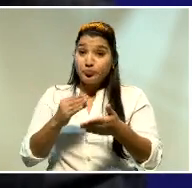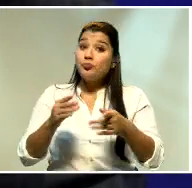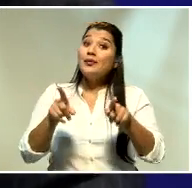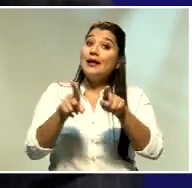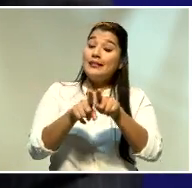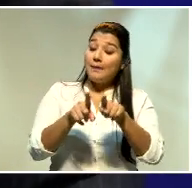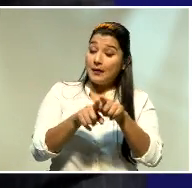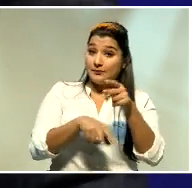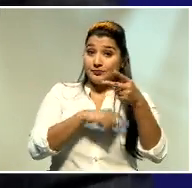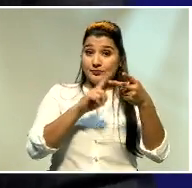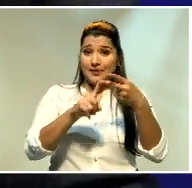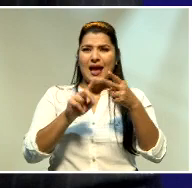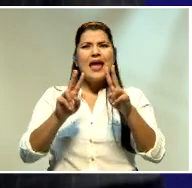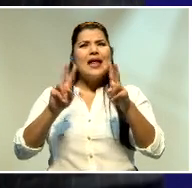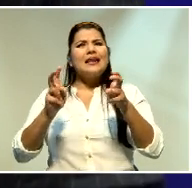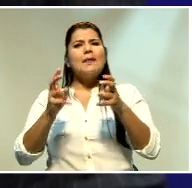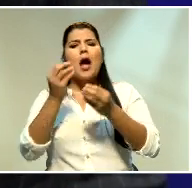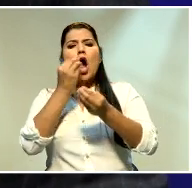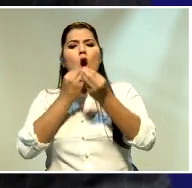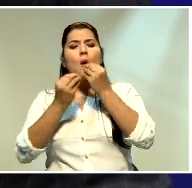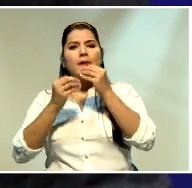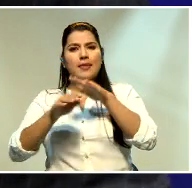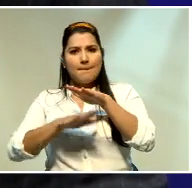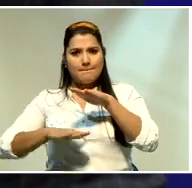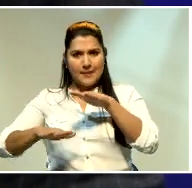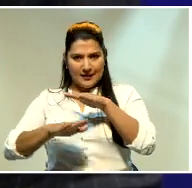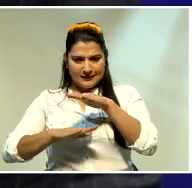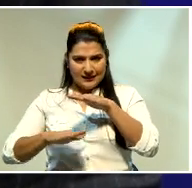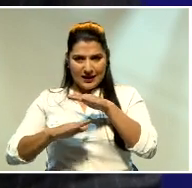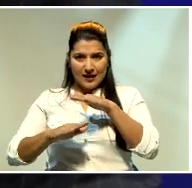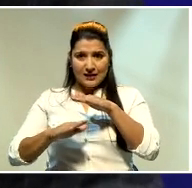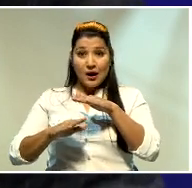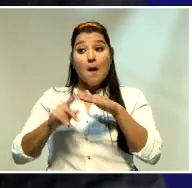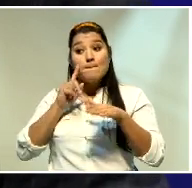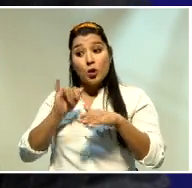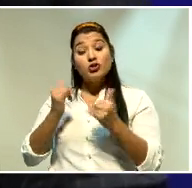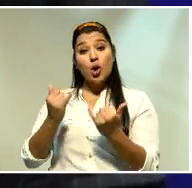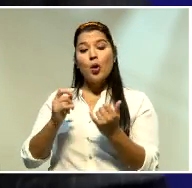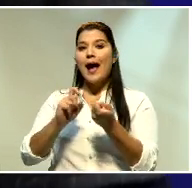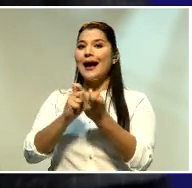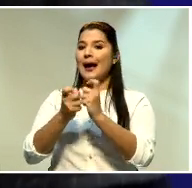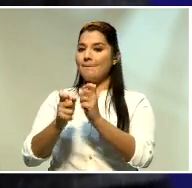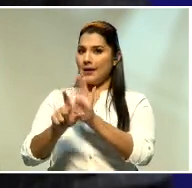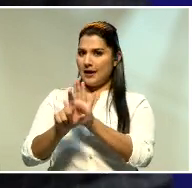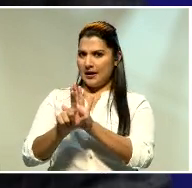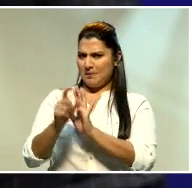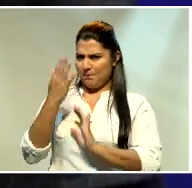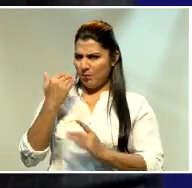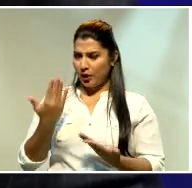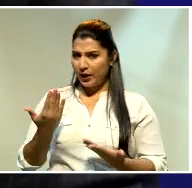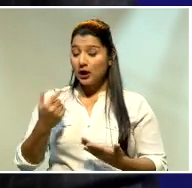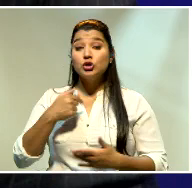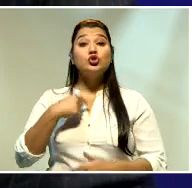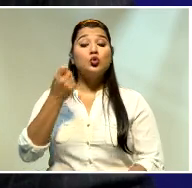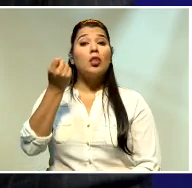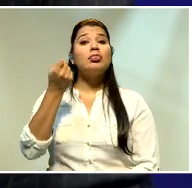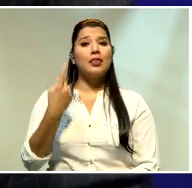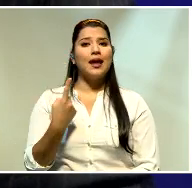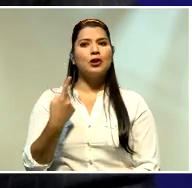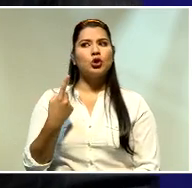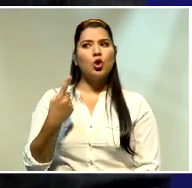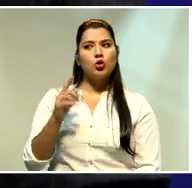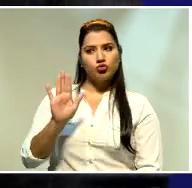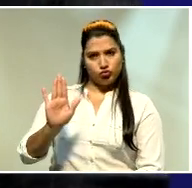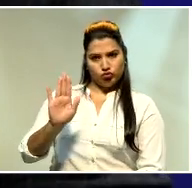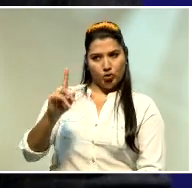pregunta, el tema de la canasta básica es algo por lo cual se está cambiando la ley. ¿Por qué? Yo entiendo la intención de la